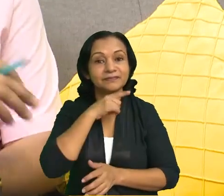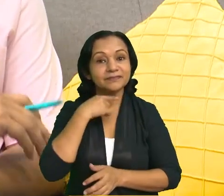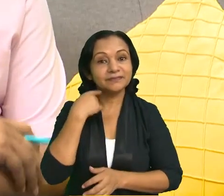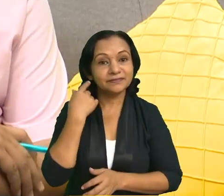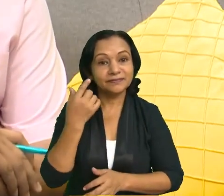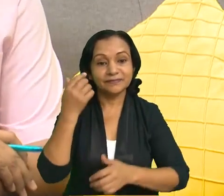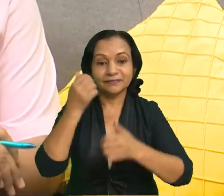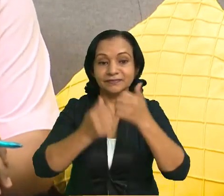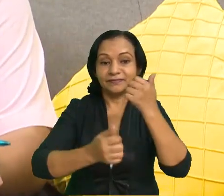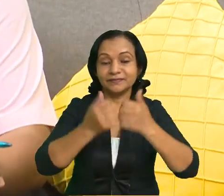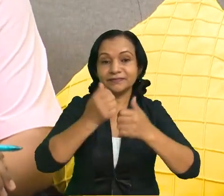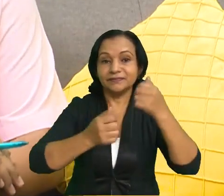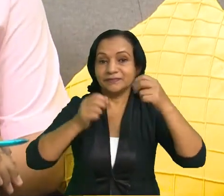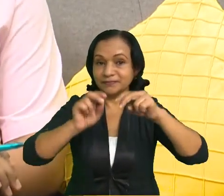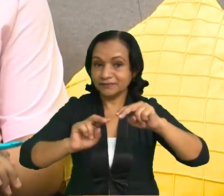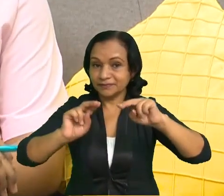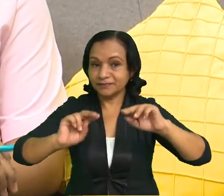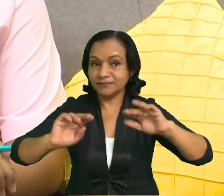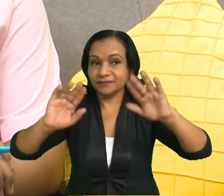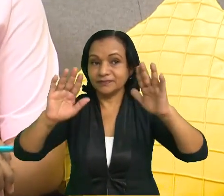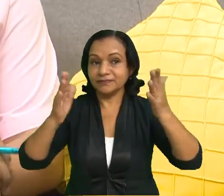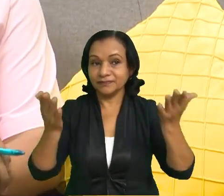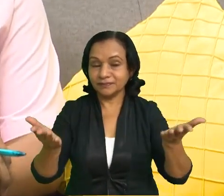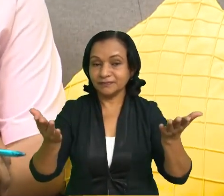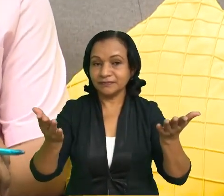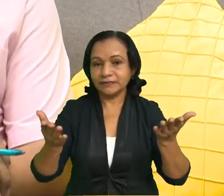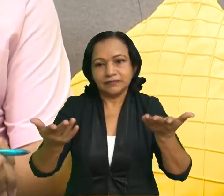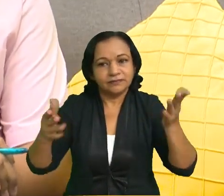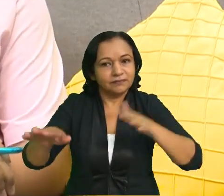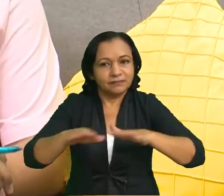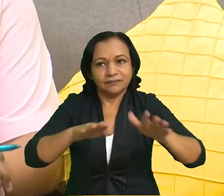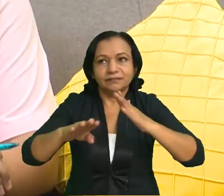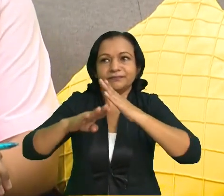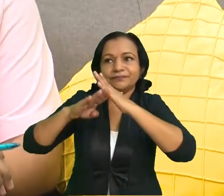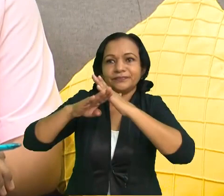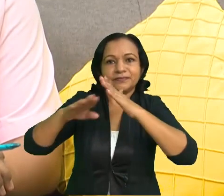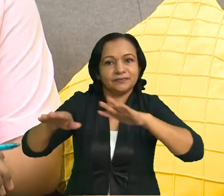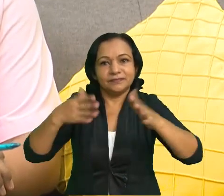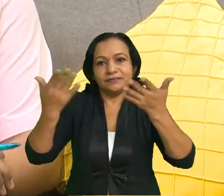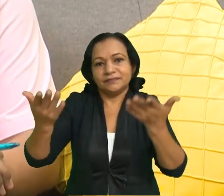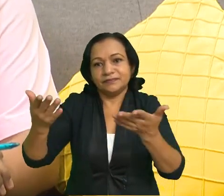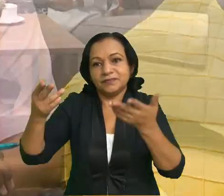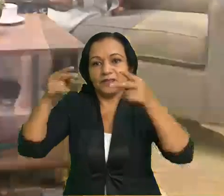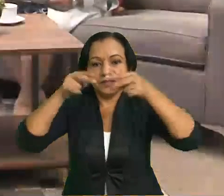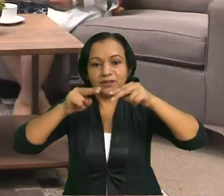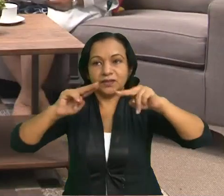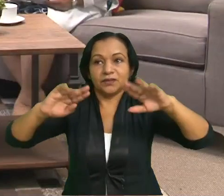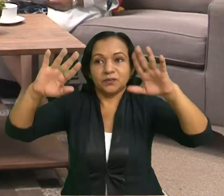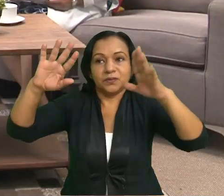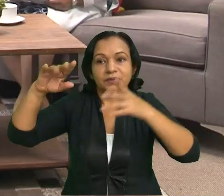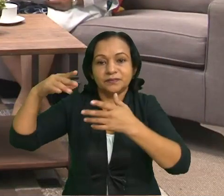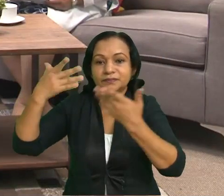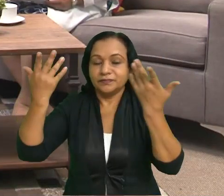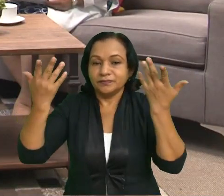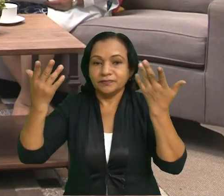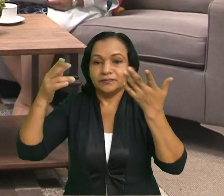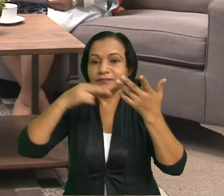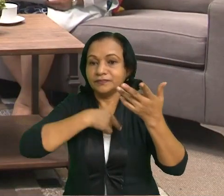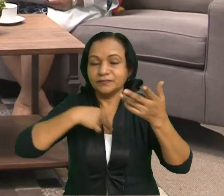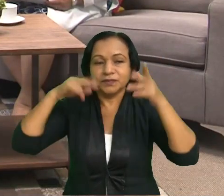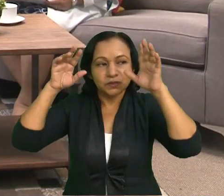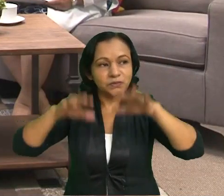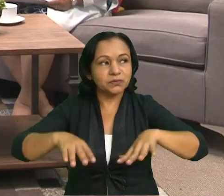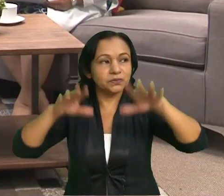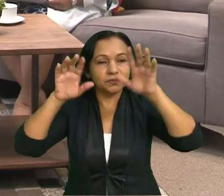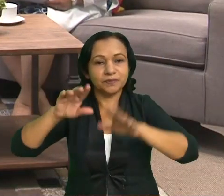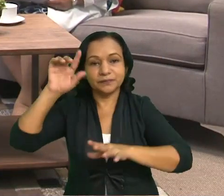fenómeno climatológico que nos afectó eso es inevitable así pero sin duda alguna todas las acciones que han realizado desde